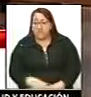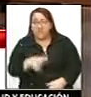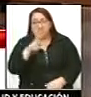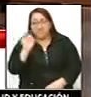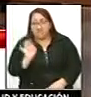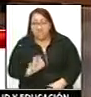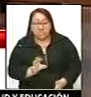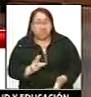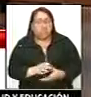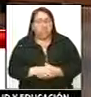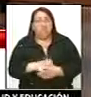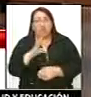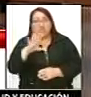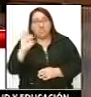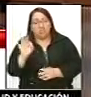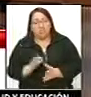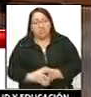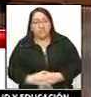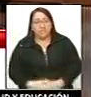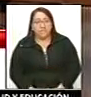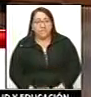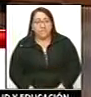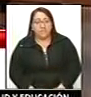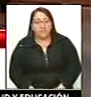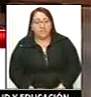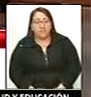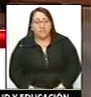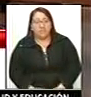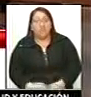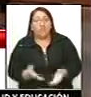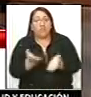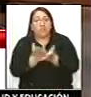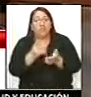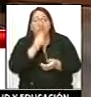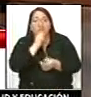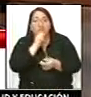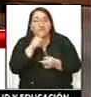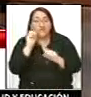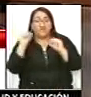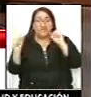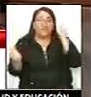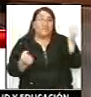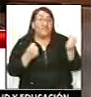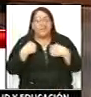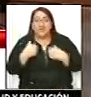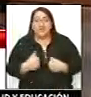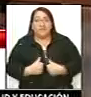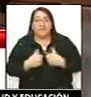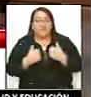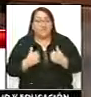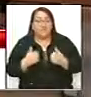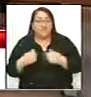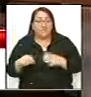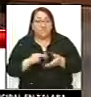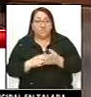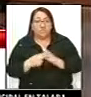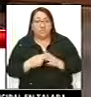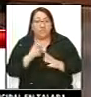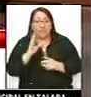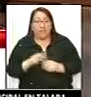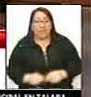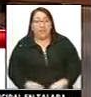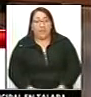3% o 5%. Los colegios privados, en su desesperación de sobrevivir, cometen